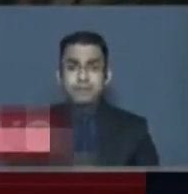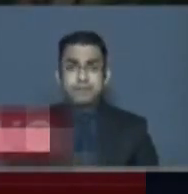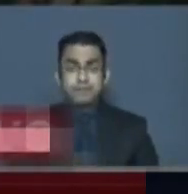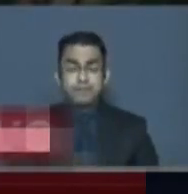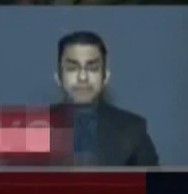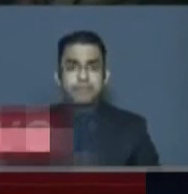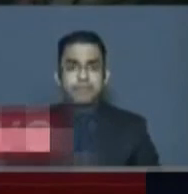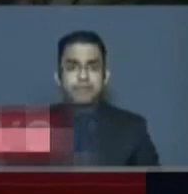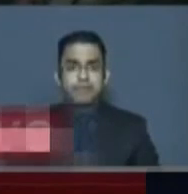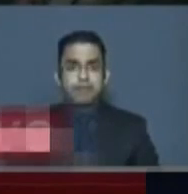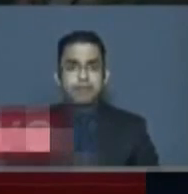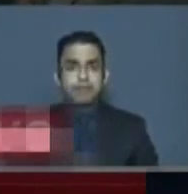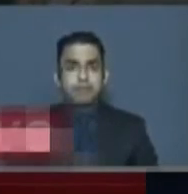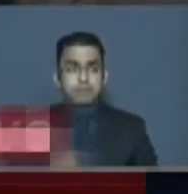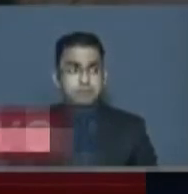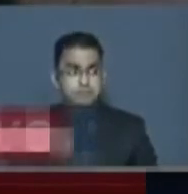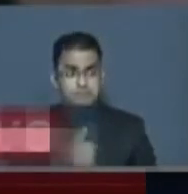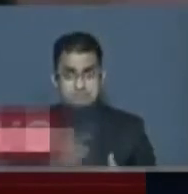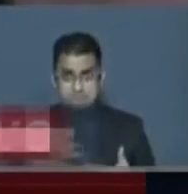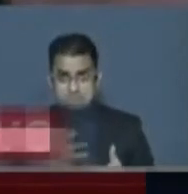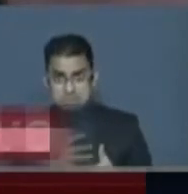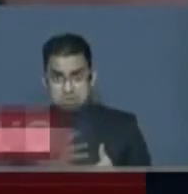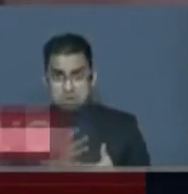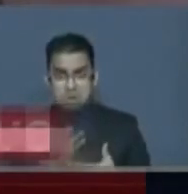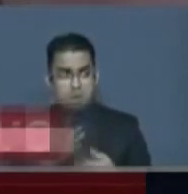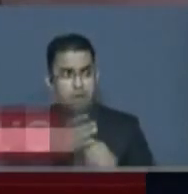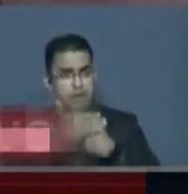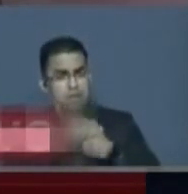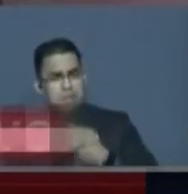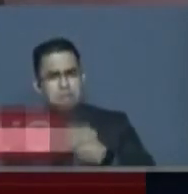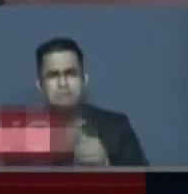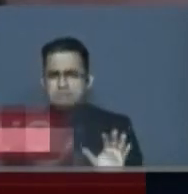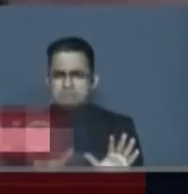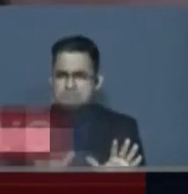Ceballos, señala que jueces y fiscales deben seguir el ejemplo del patricio.